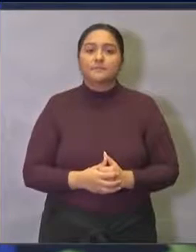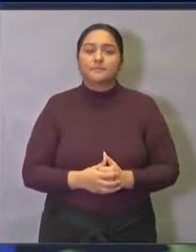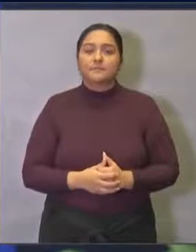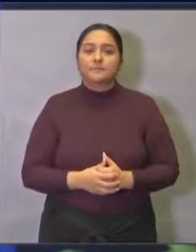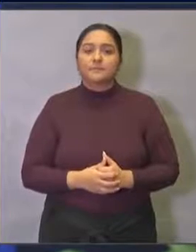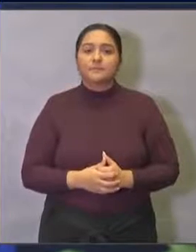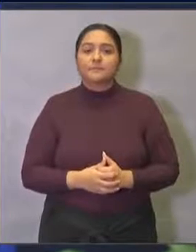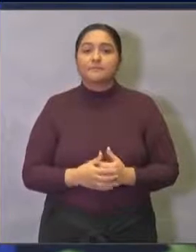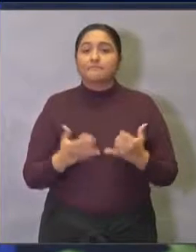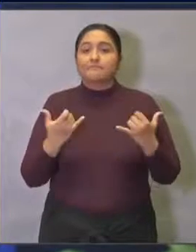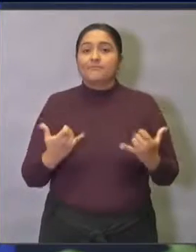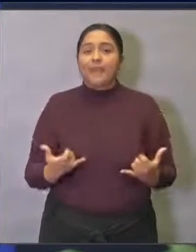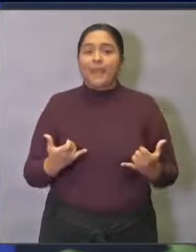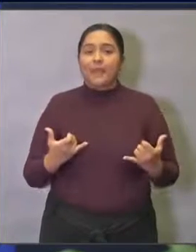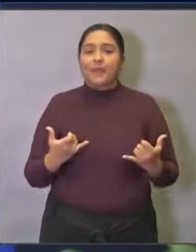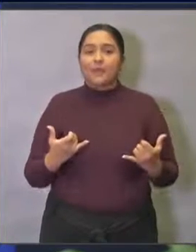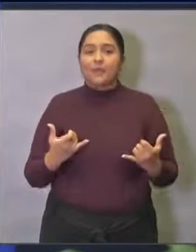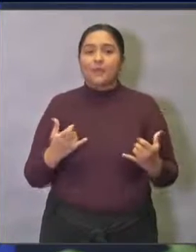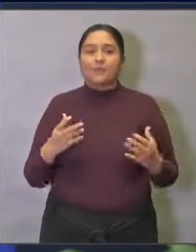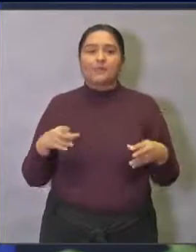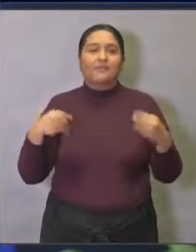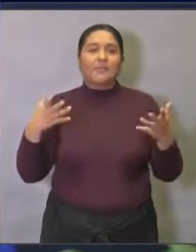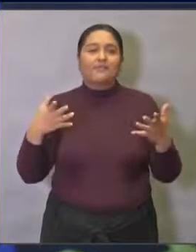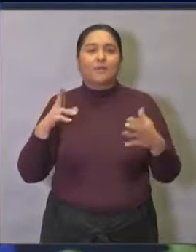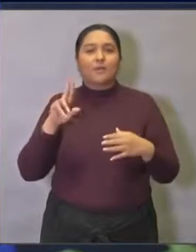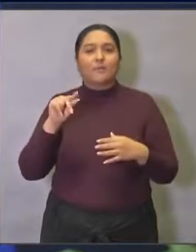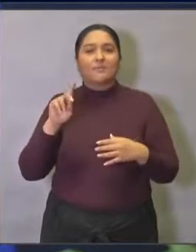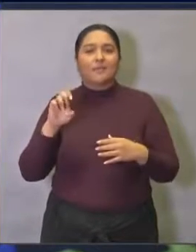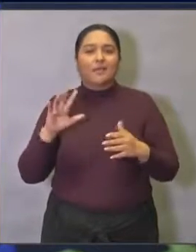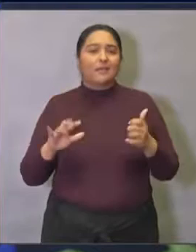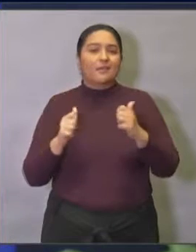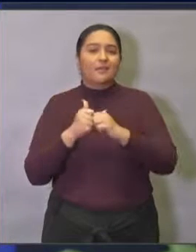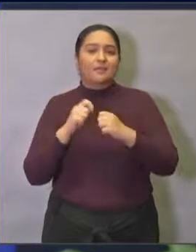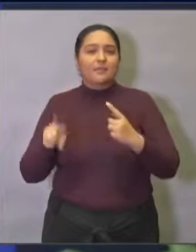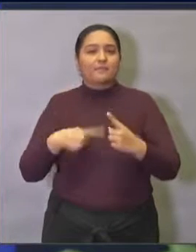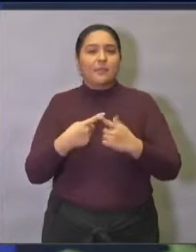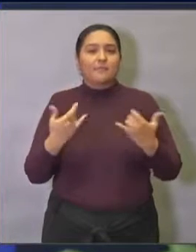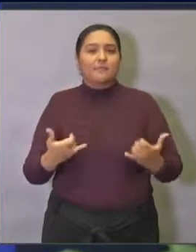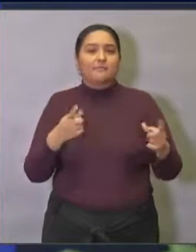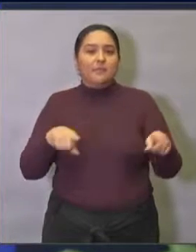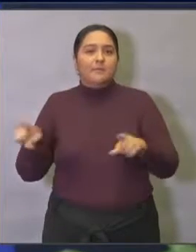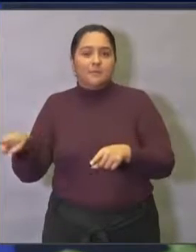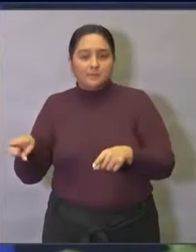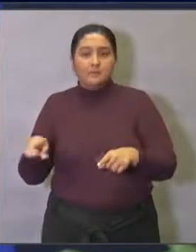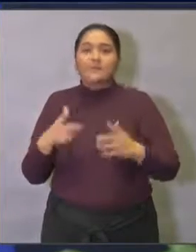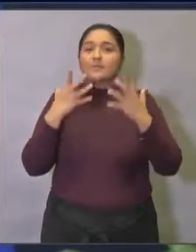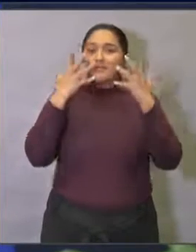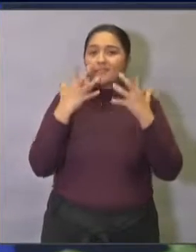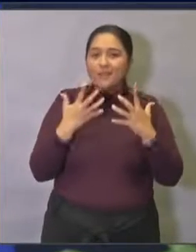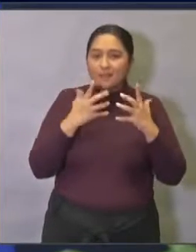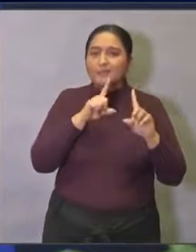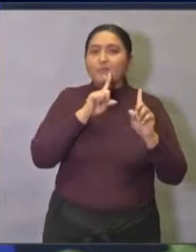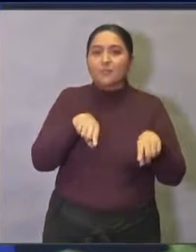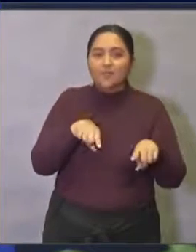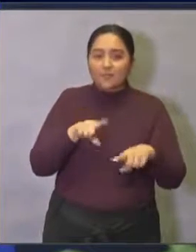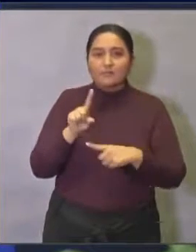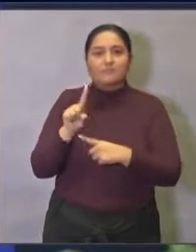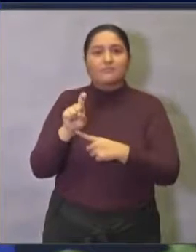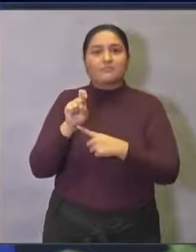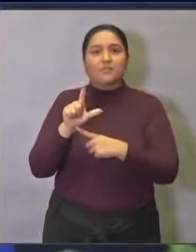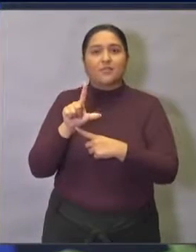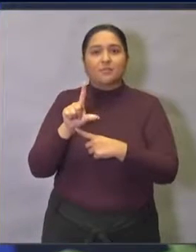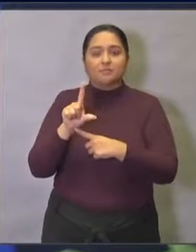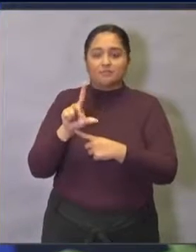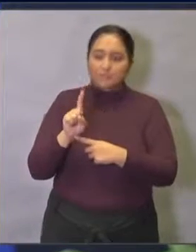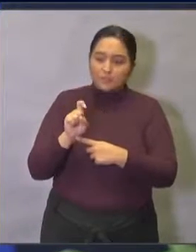Ahora, para actualizarlos sobre nuestro estado actual, estamos tristes de reportar 138